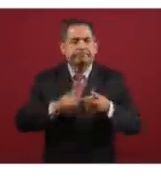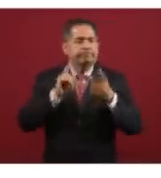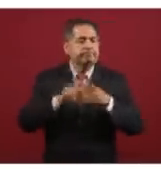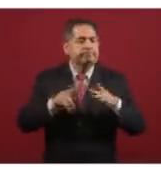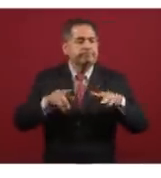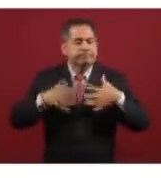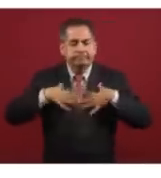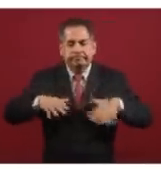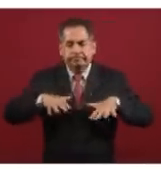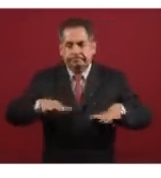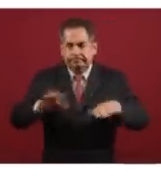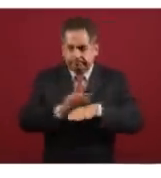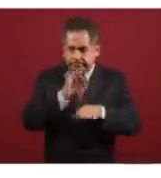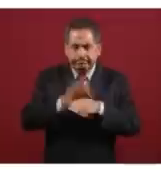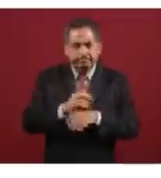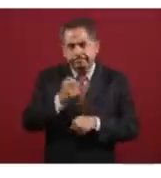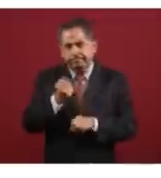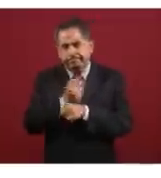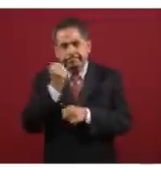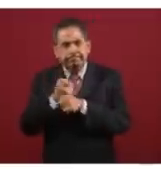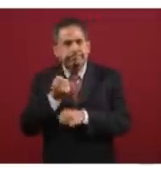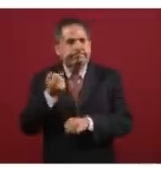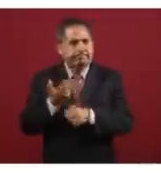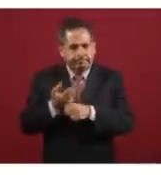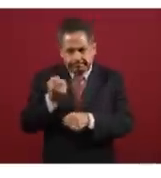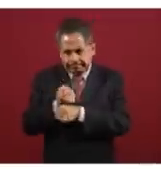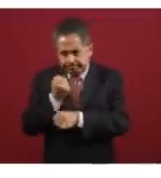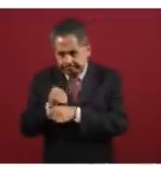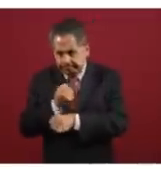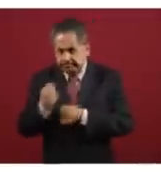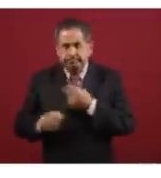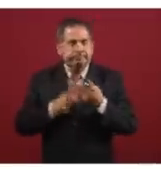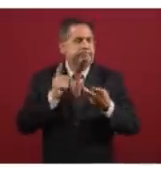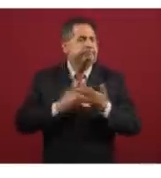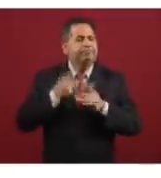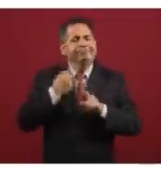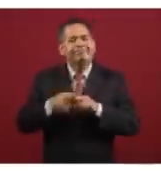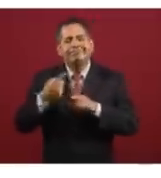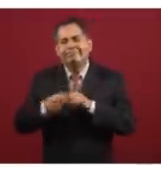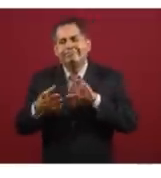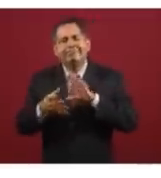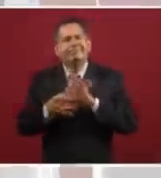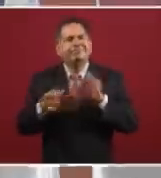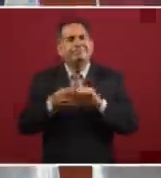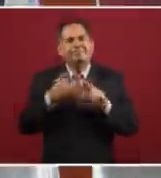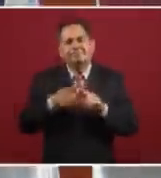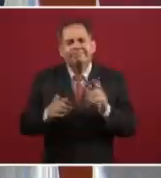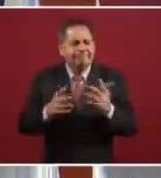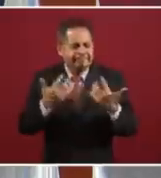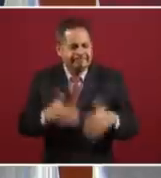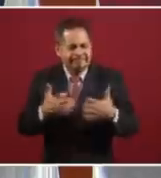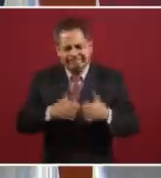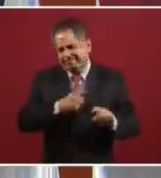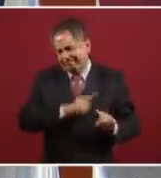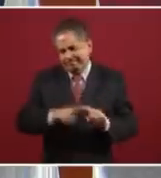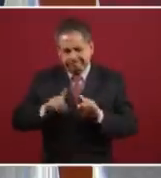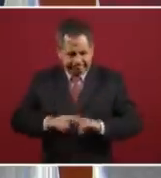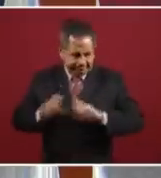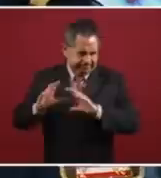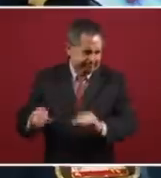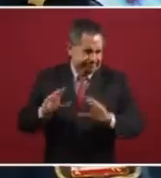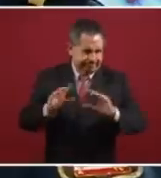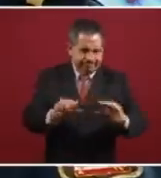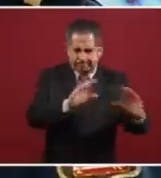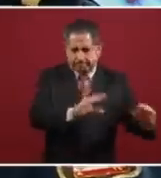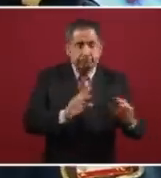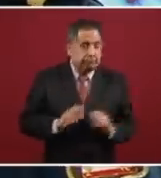de vestuario y calzado, mantenimiento de maquinaria industrial, de todas las actividades